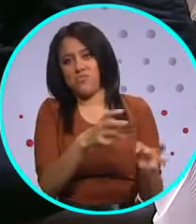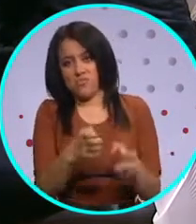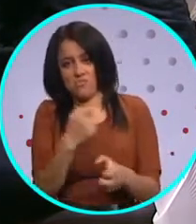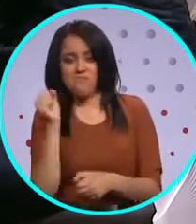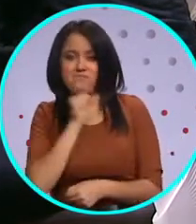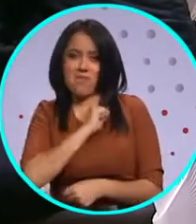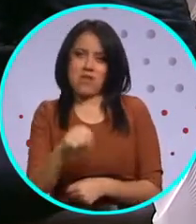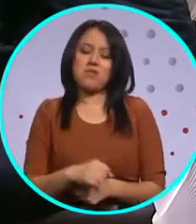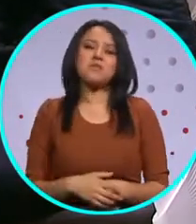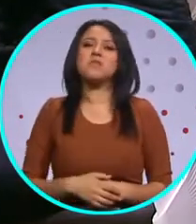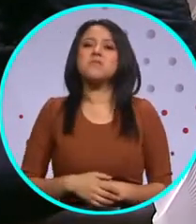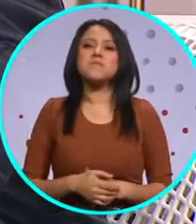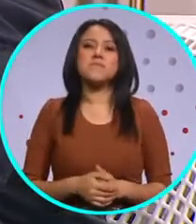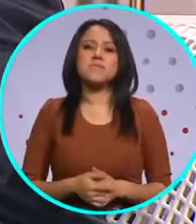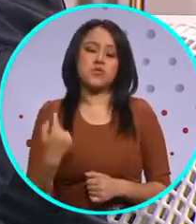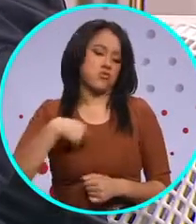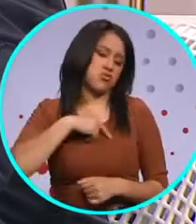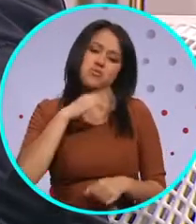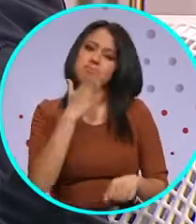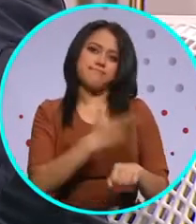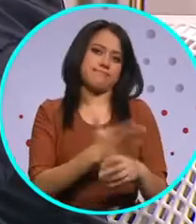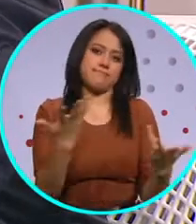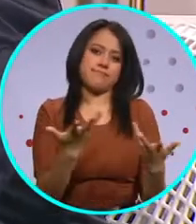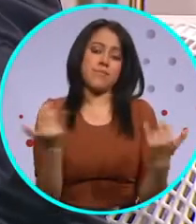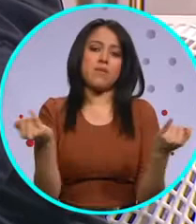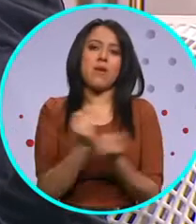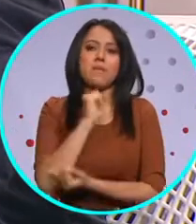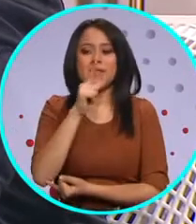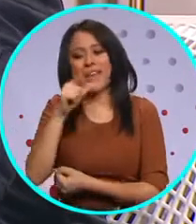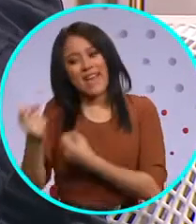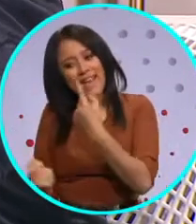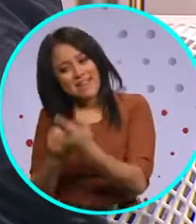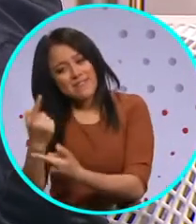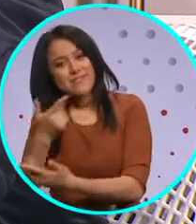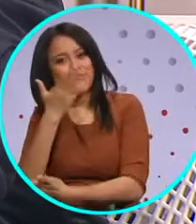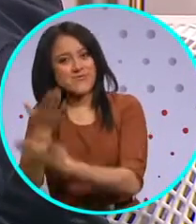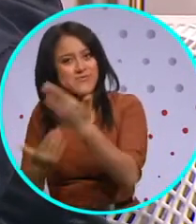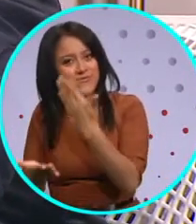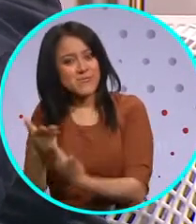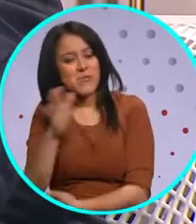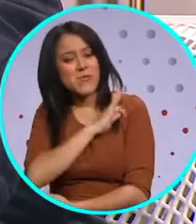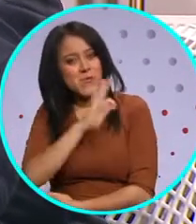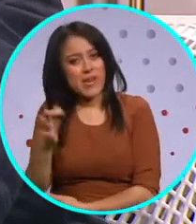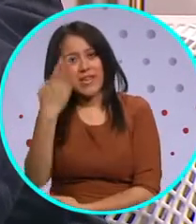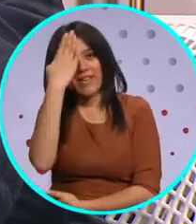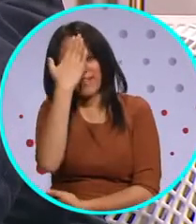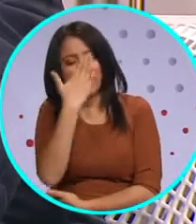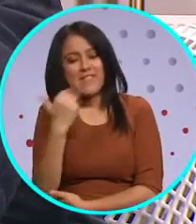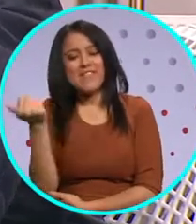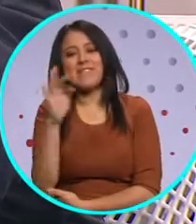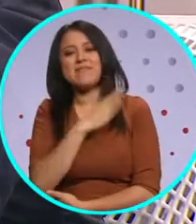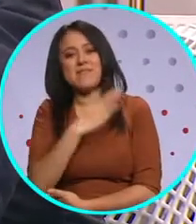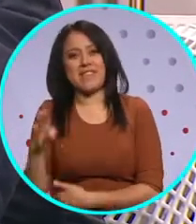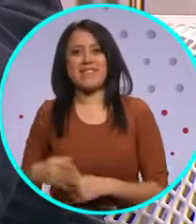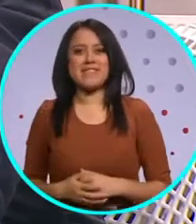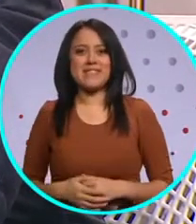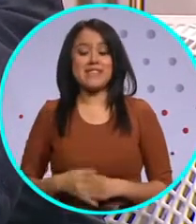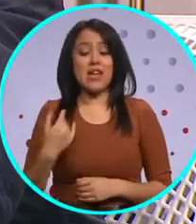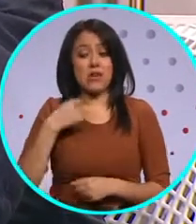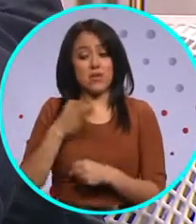ciertos y muy seguros es que tenemos una vocación de servicio con grandes capacidades hoy nuestra publicidad es cada vez más